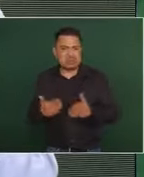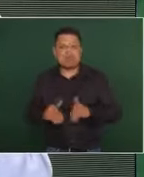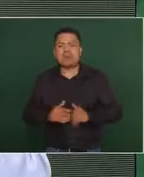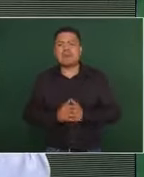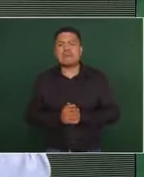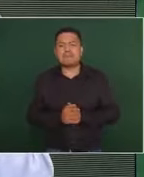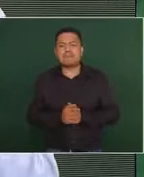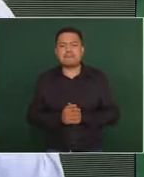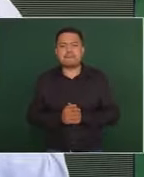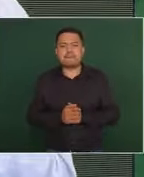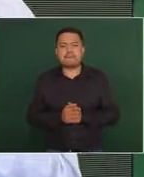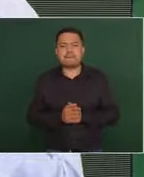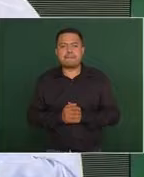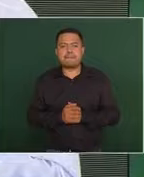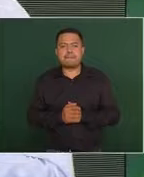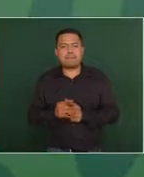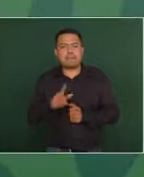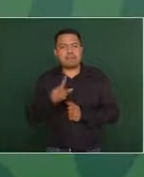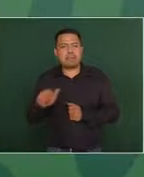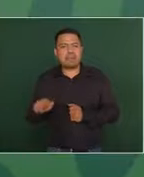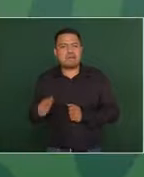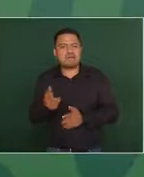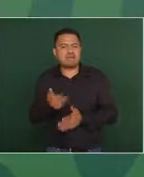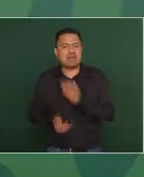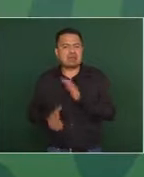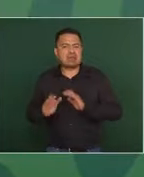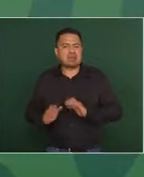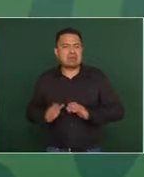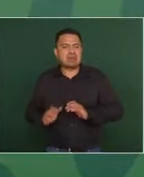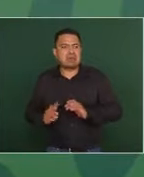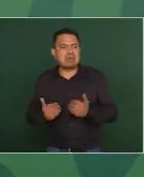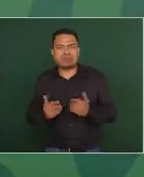Entonces, están indefensos.